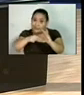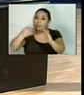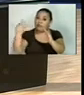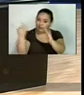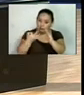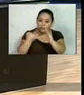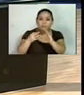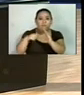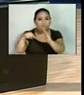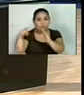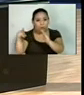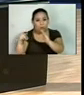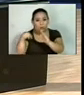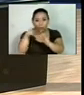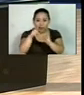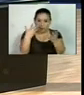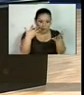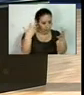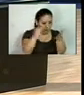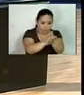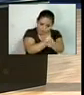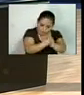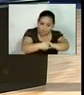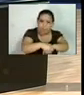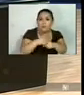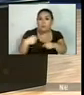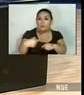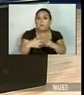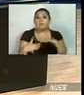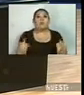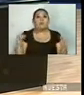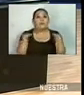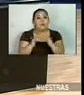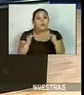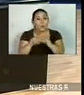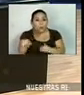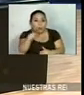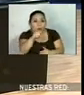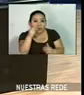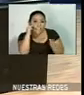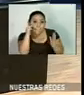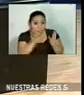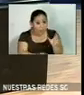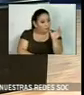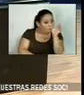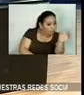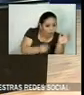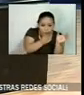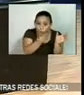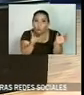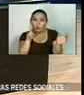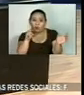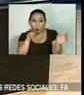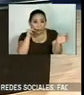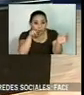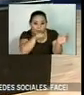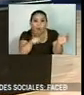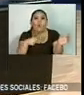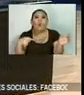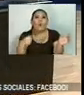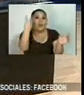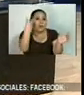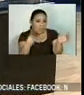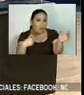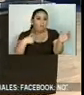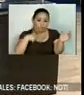necesario siempre lavémonos las manos y además fíjense en el número de Duy en el último dígito cuando es